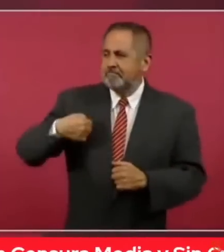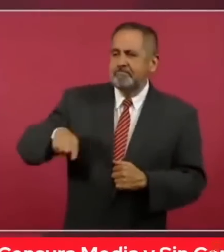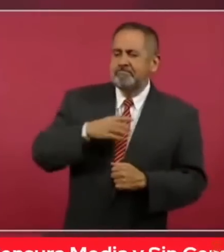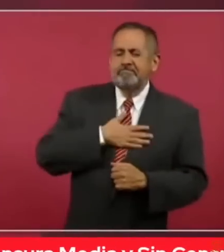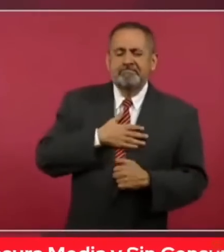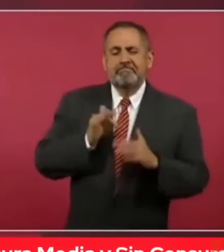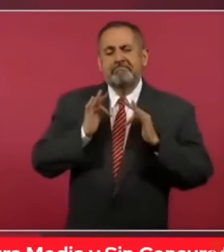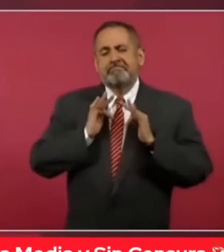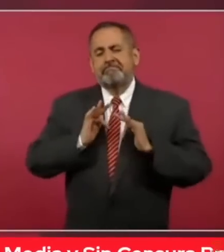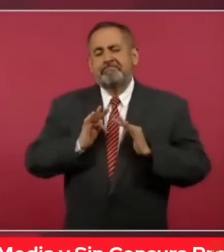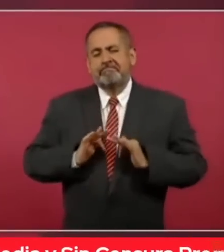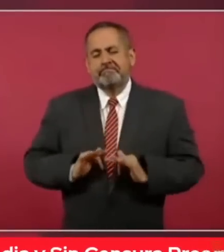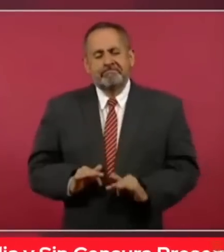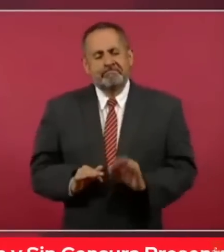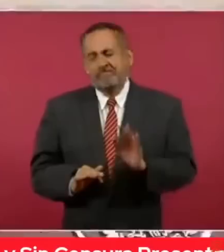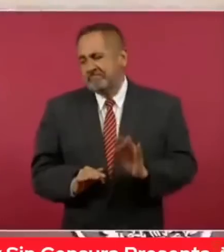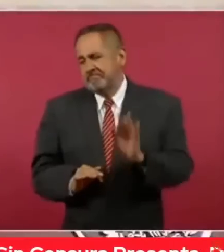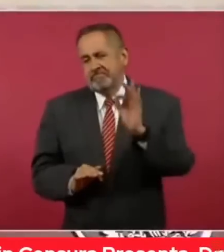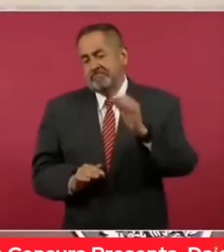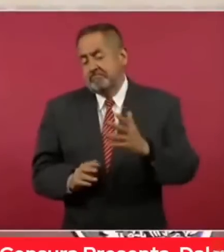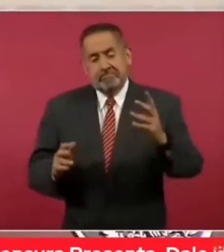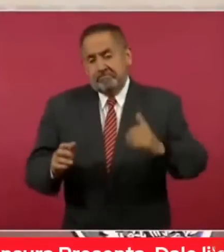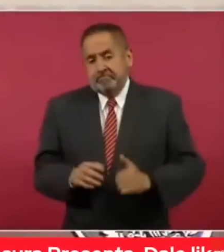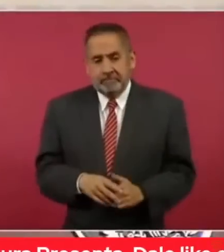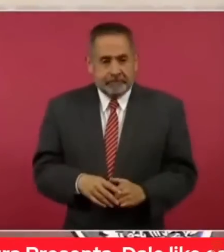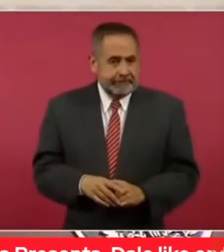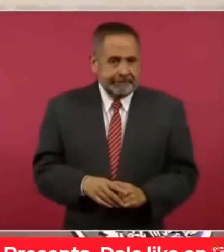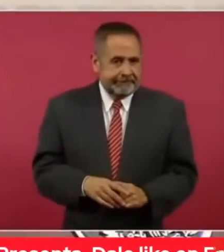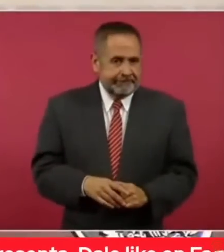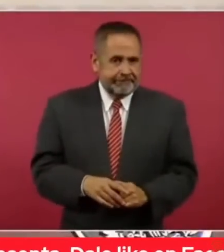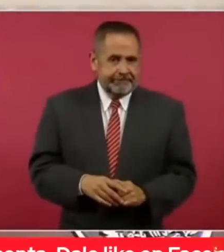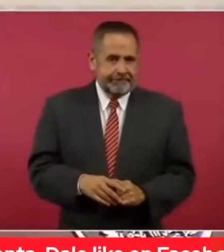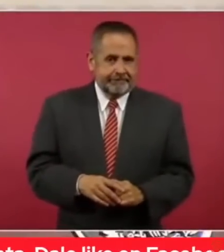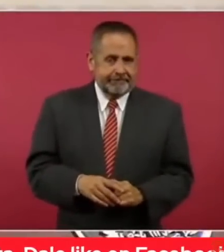tranquilos, estables. No hay